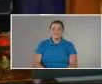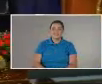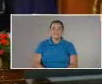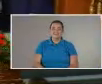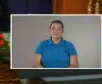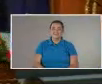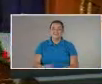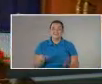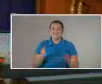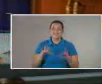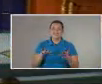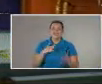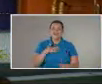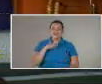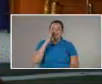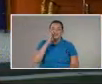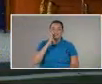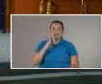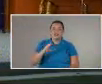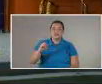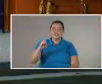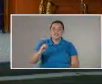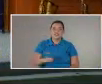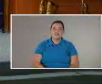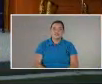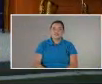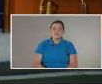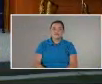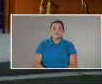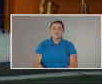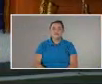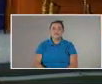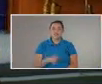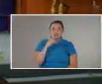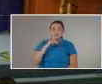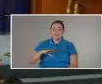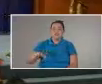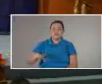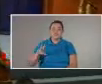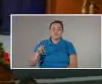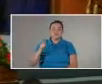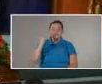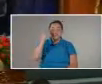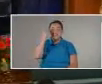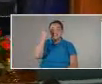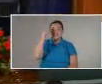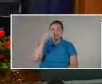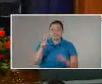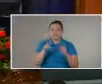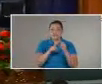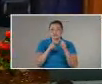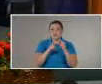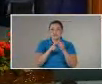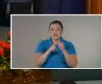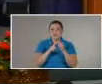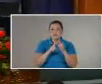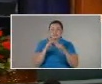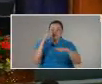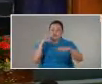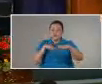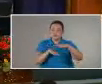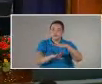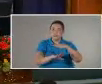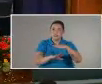se murió tu abuelito. Y el niño no entiende esas palabras. Es que lo metieron en una